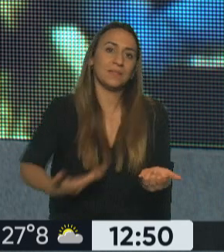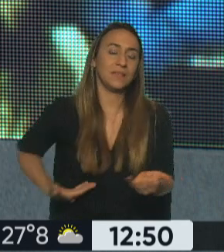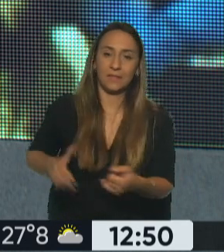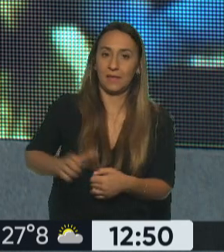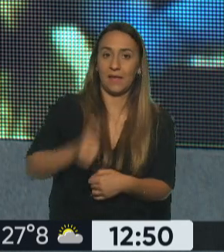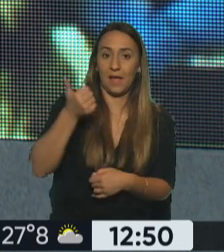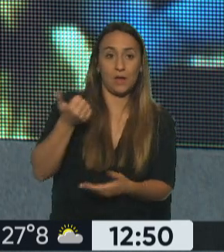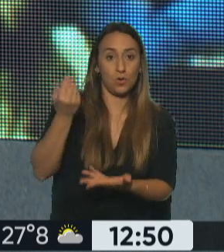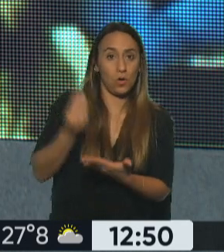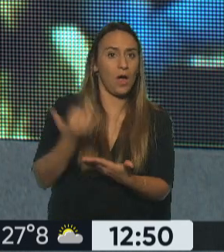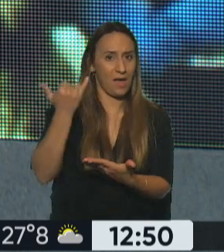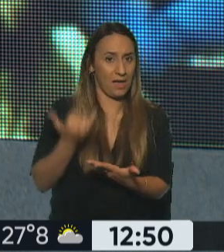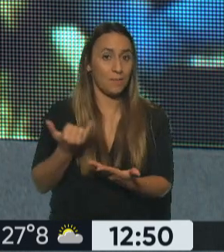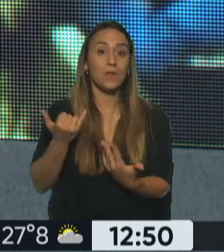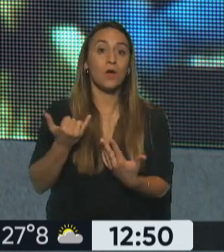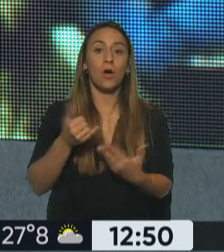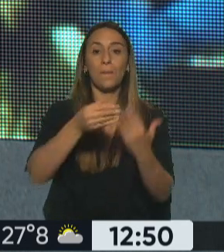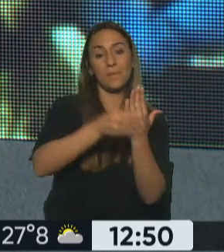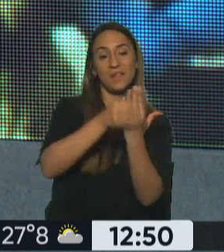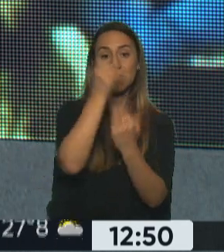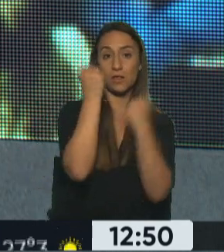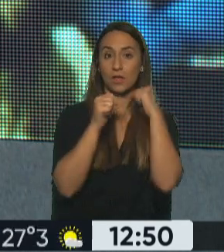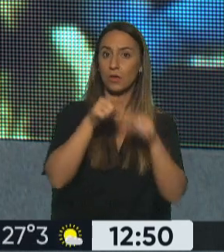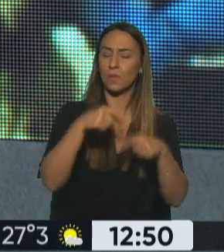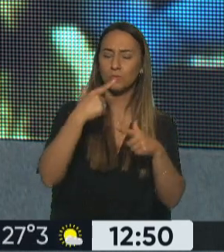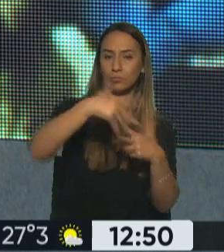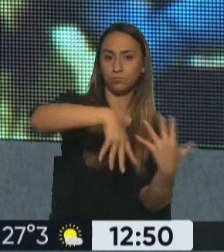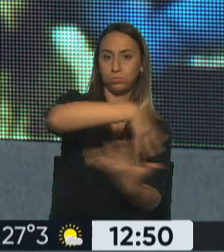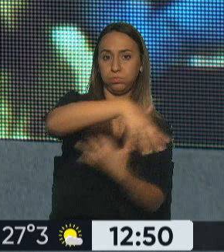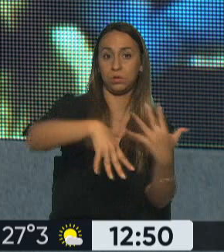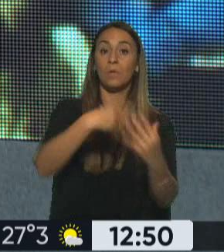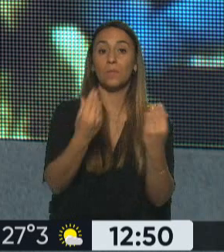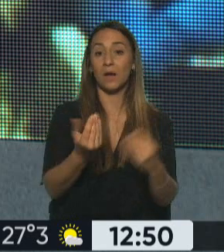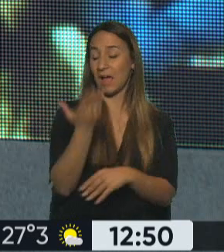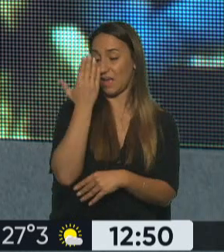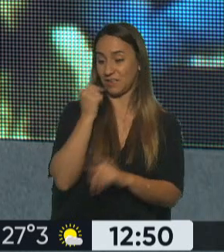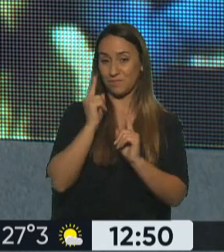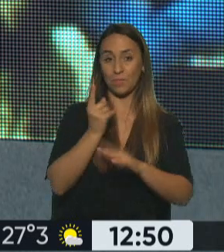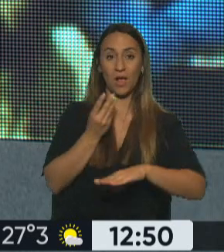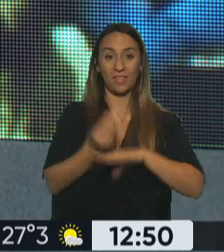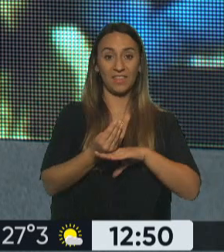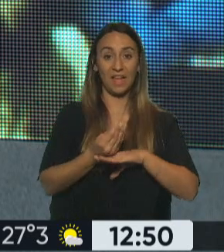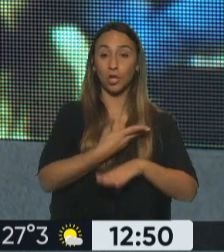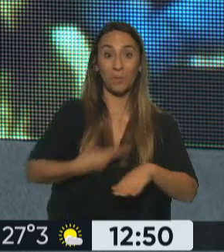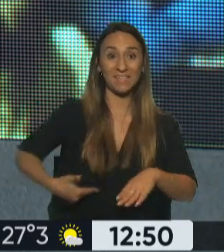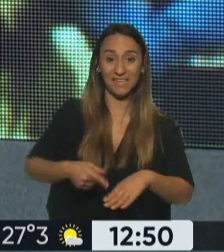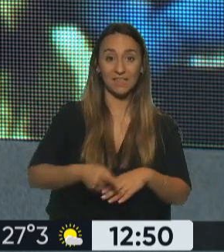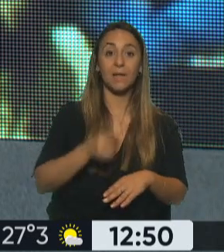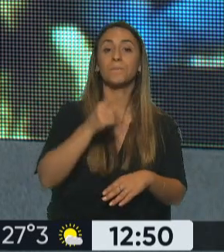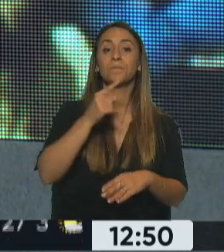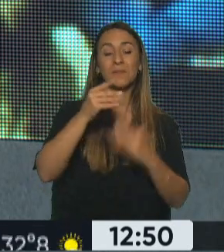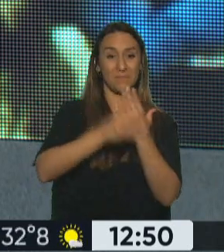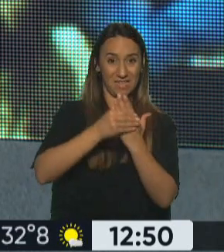pero también sabemos que hay mucho movimiento en el Ministerio de economía porque quien hasta ayer fue candidato a presidente de la nación es ministro de